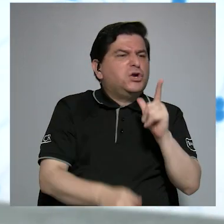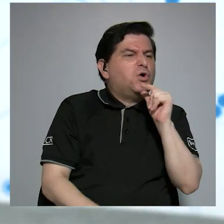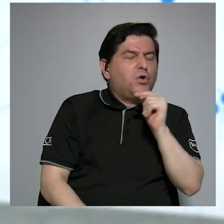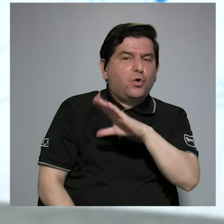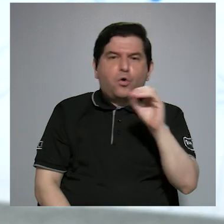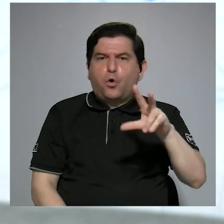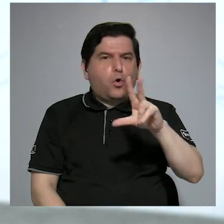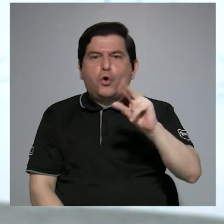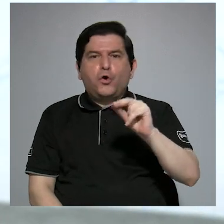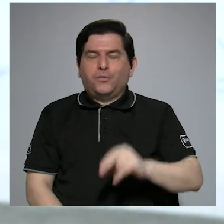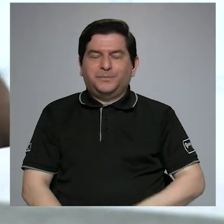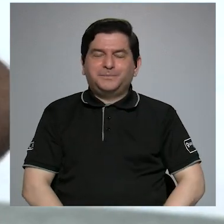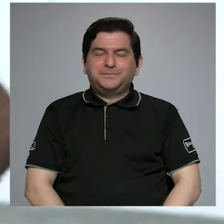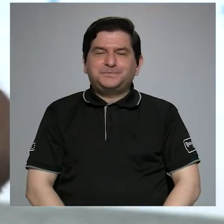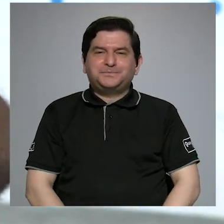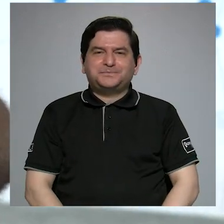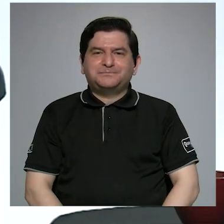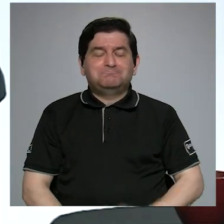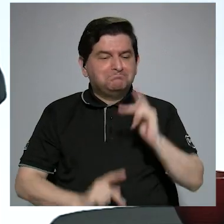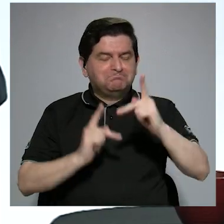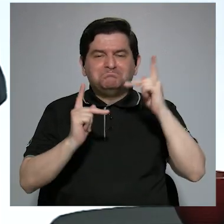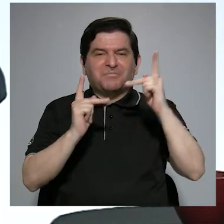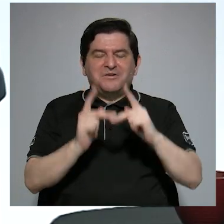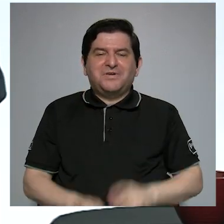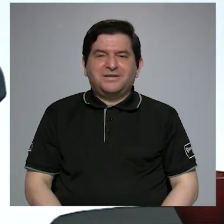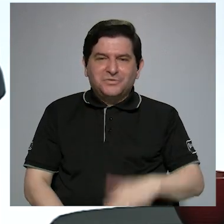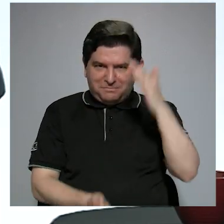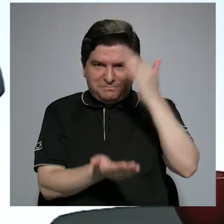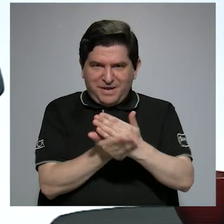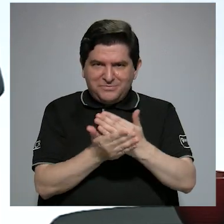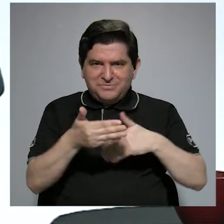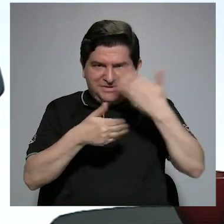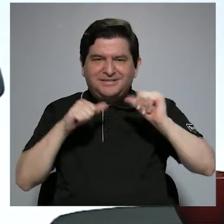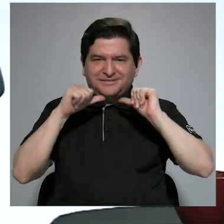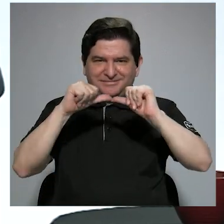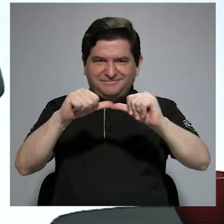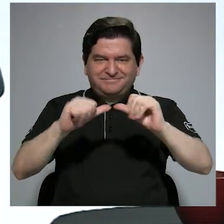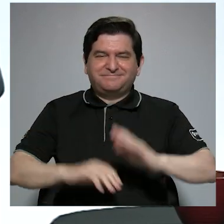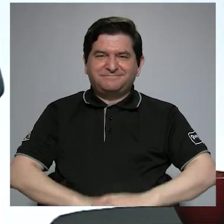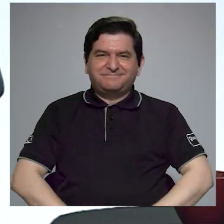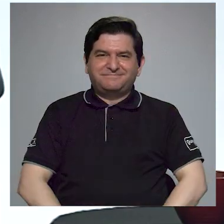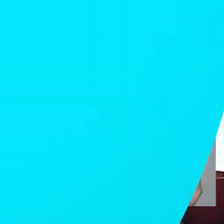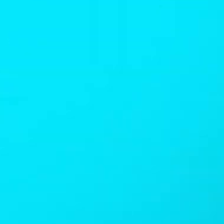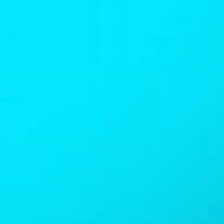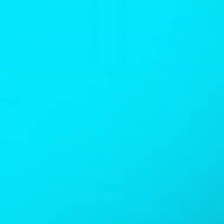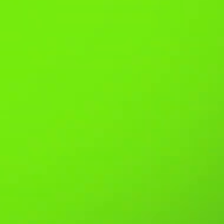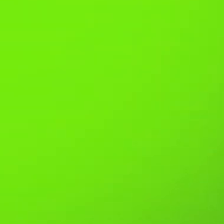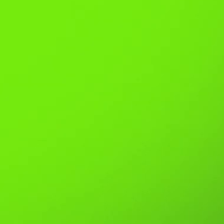o quién no es el psicólogo en el espacio. Perfecto. Hacemos una segunda pausa y ya regresamos.